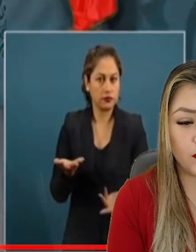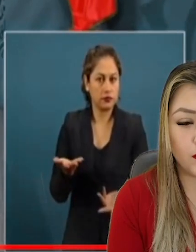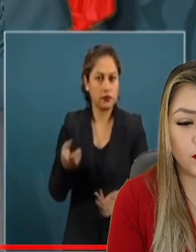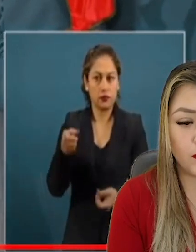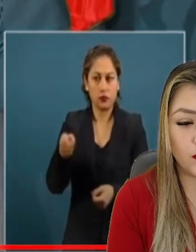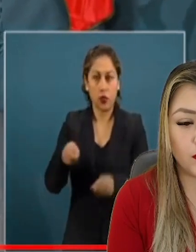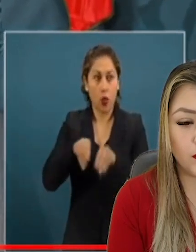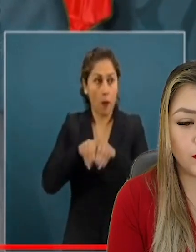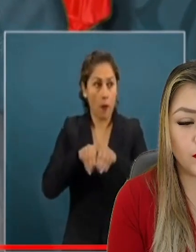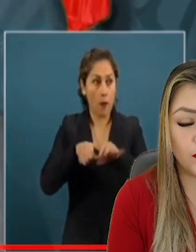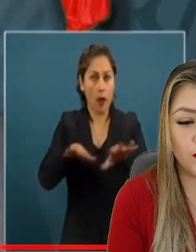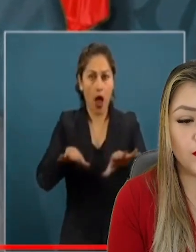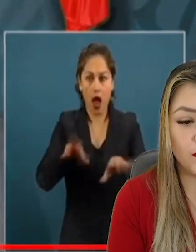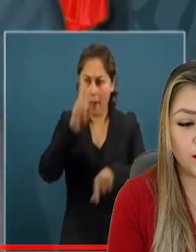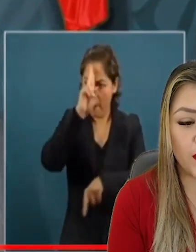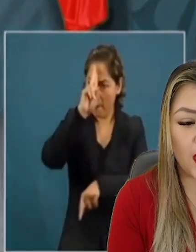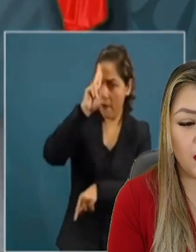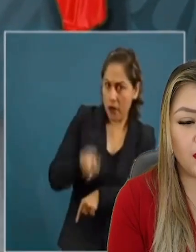transmitir?